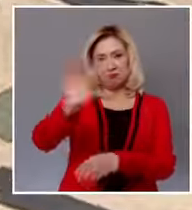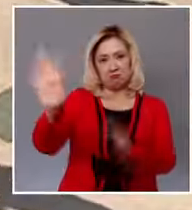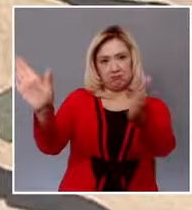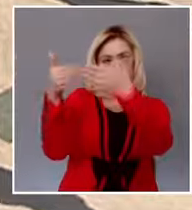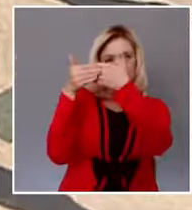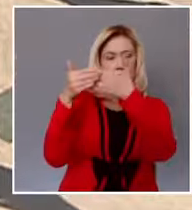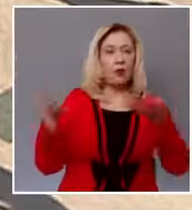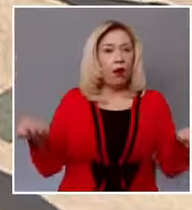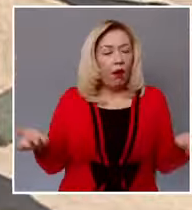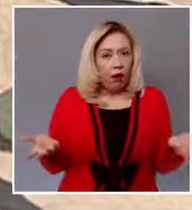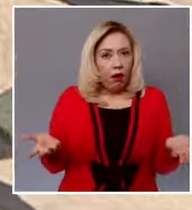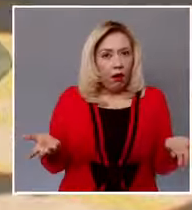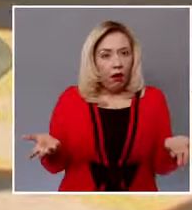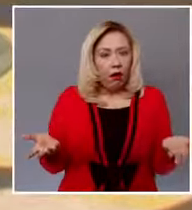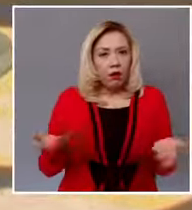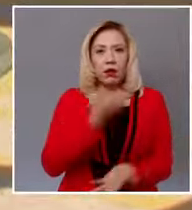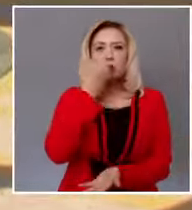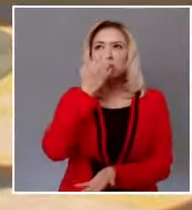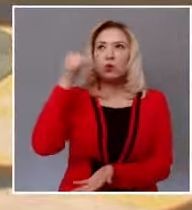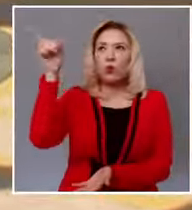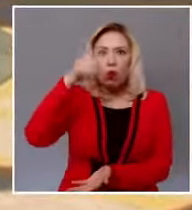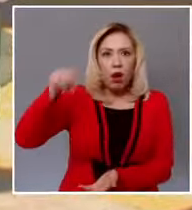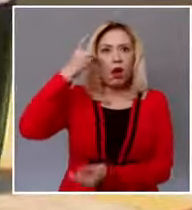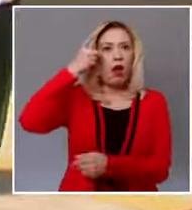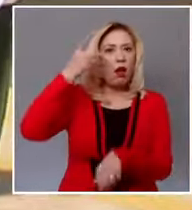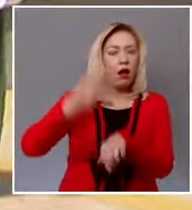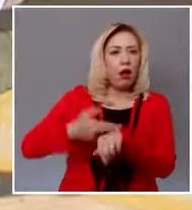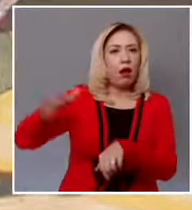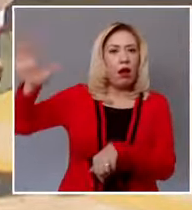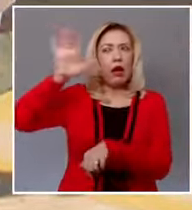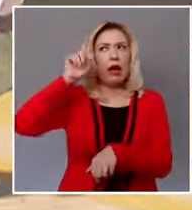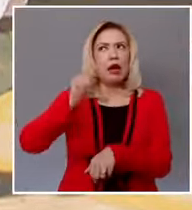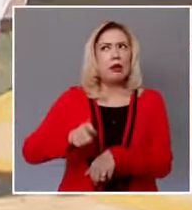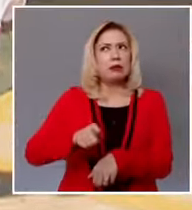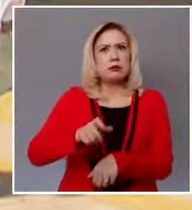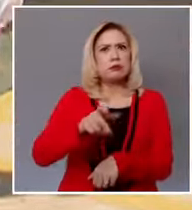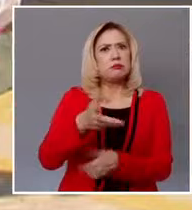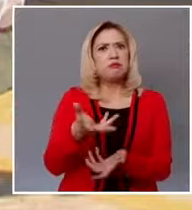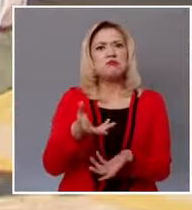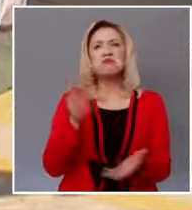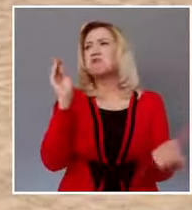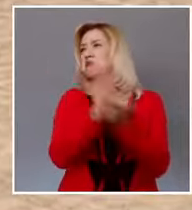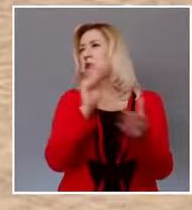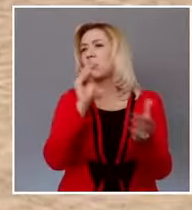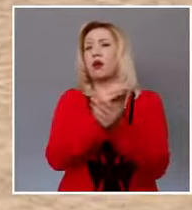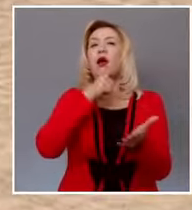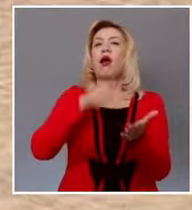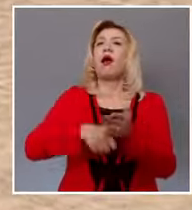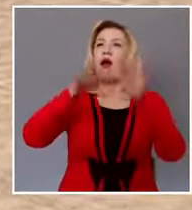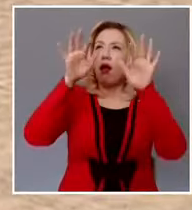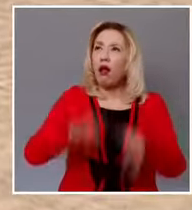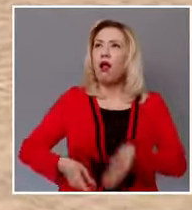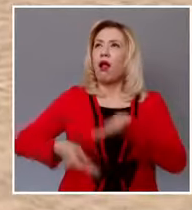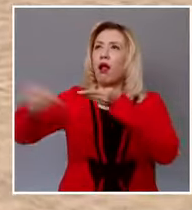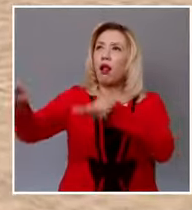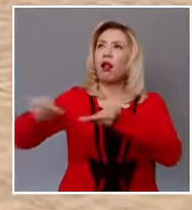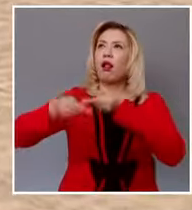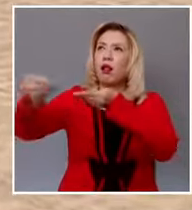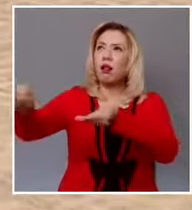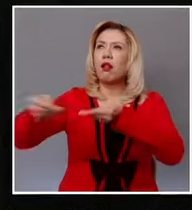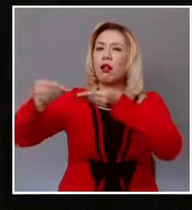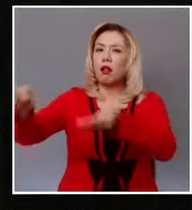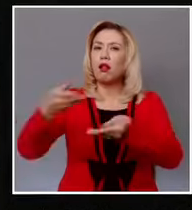autoridades escolares y educativas del Estado no respondieron a los escritos que envió el delegado López Balbuena, por lo que el